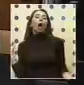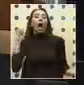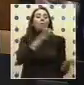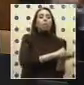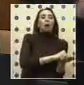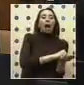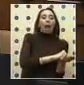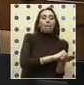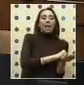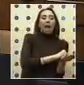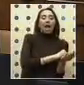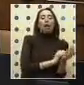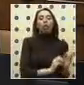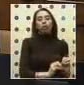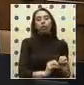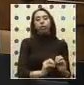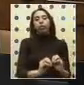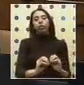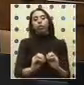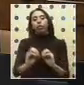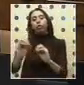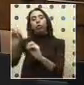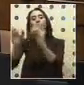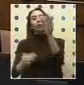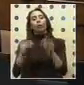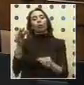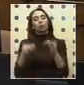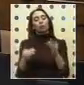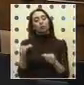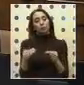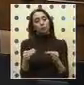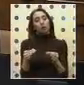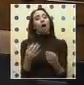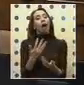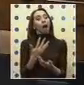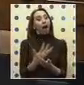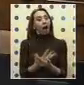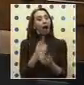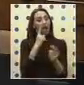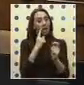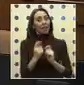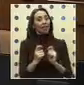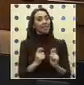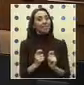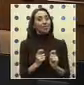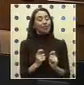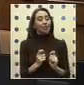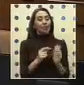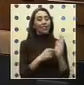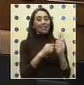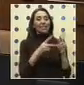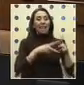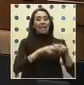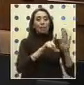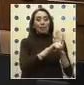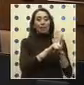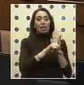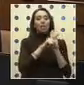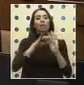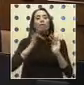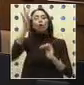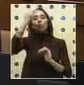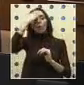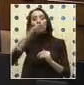dilatar, dilatar y dilatar los juicios. Claramente, existe un riesgo real que esta herramienta sea mal utilizada.